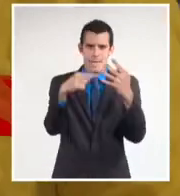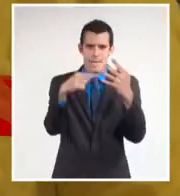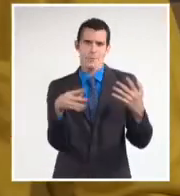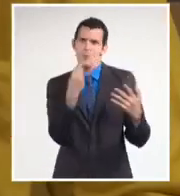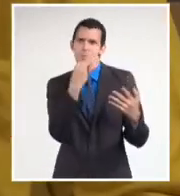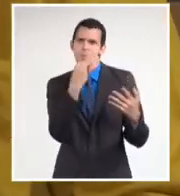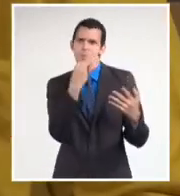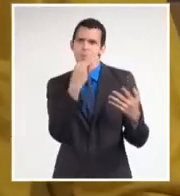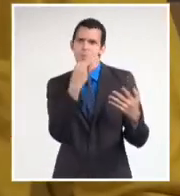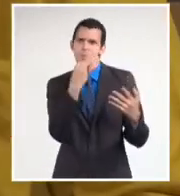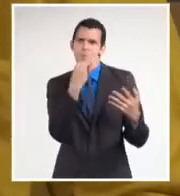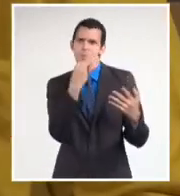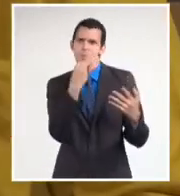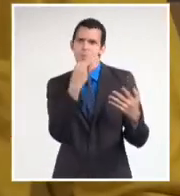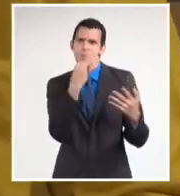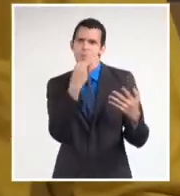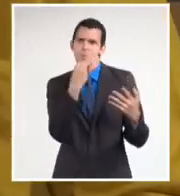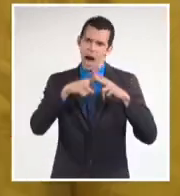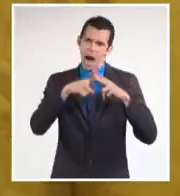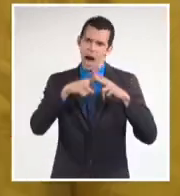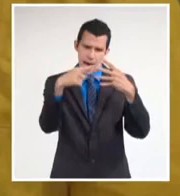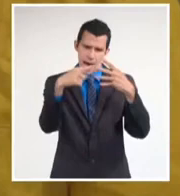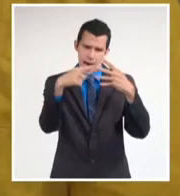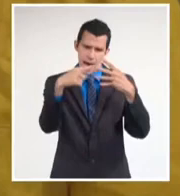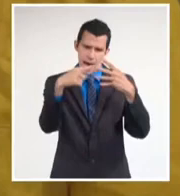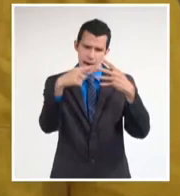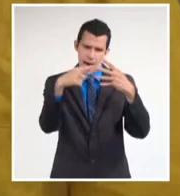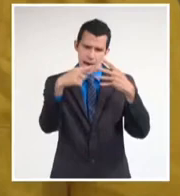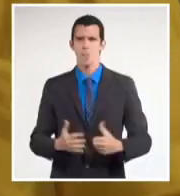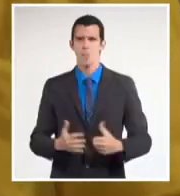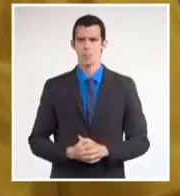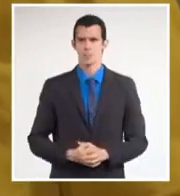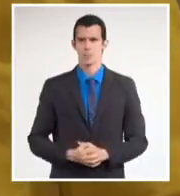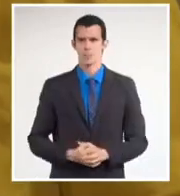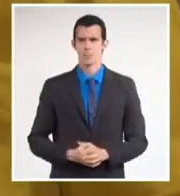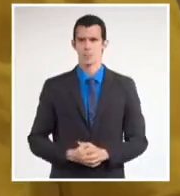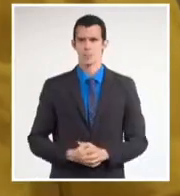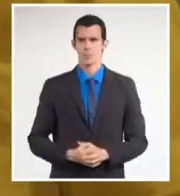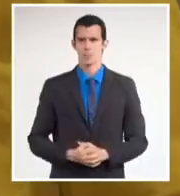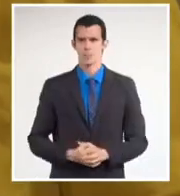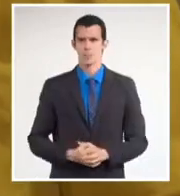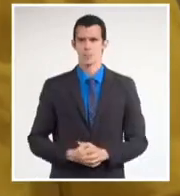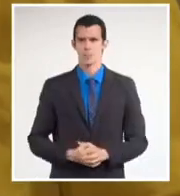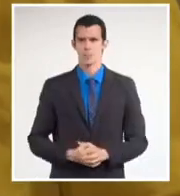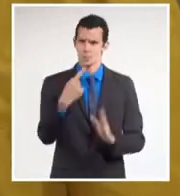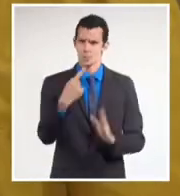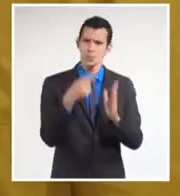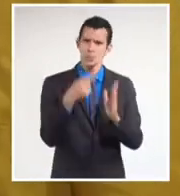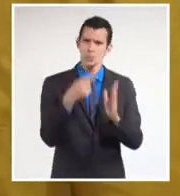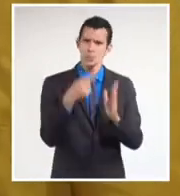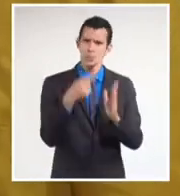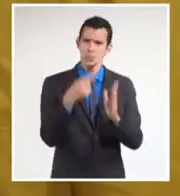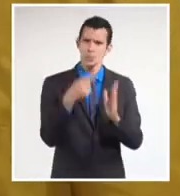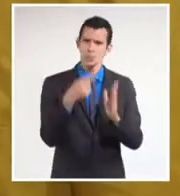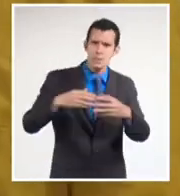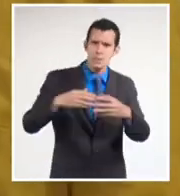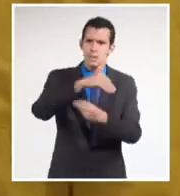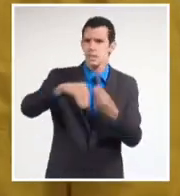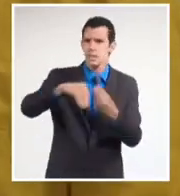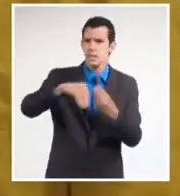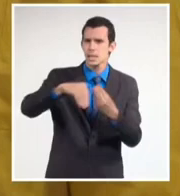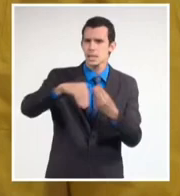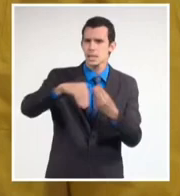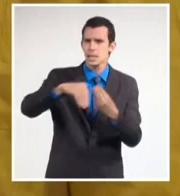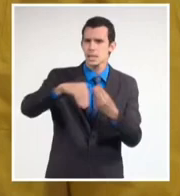la situación tecnológica de nuestras industrias y también la diversificación de la industria azucarera. Por supuesto, es un